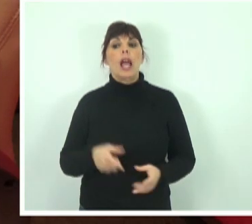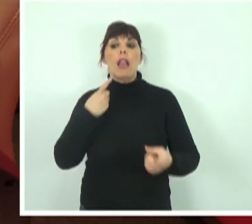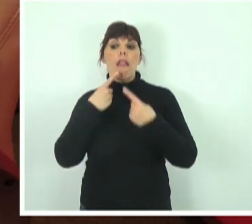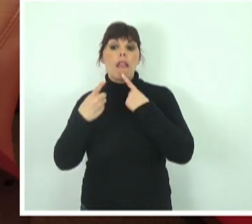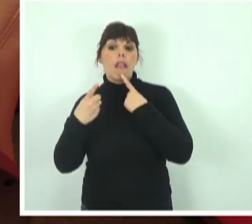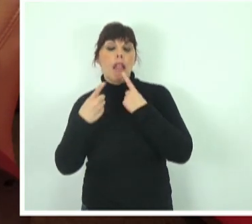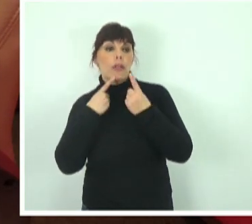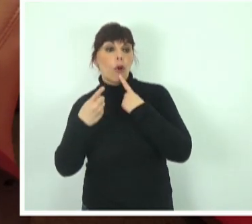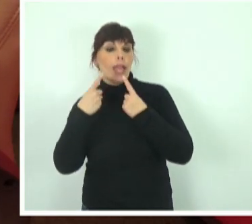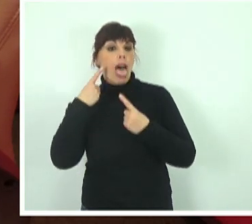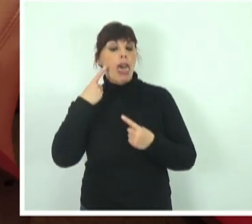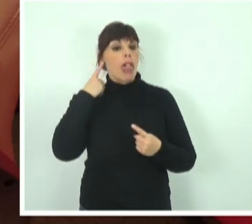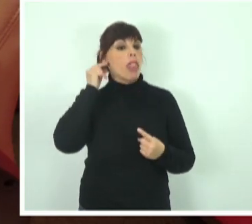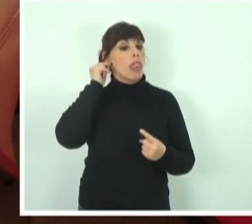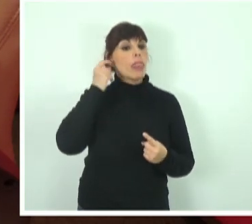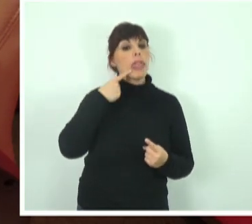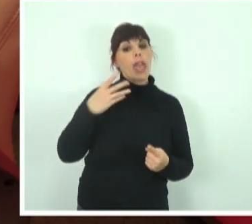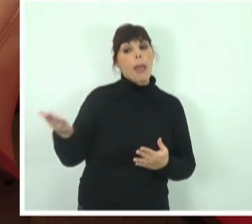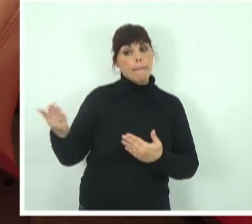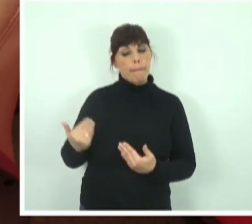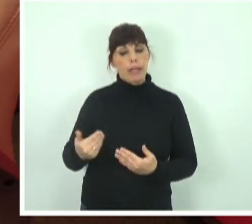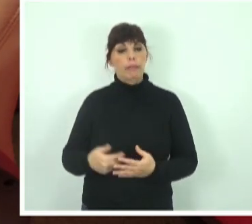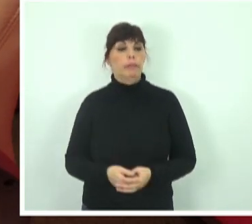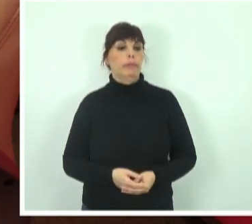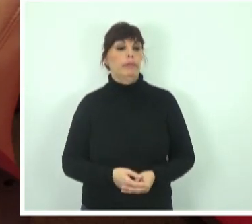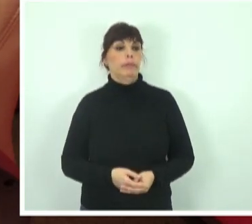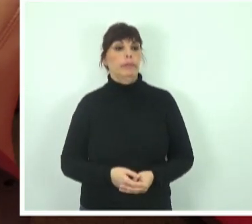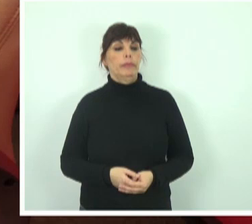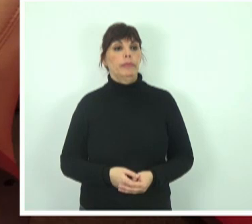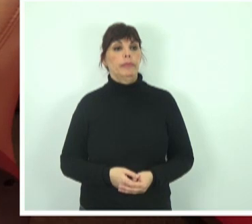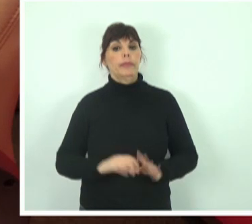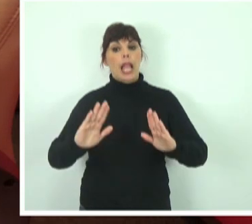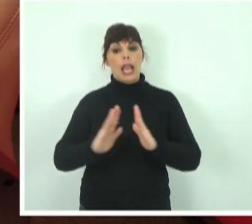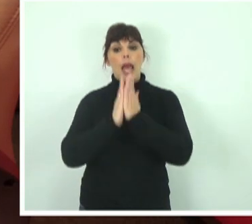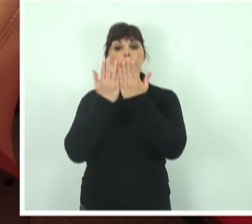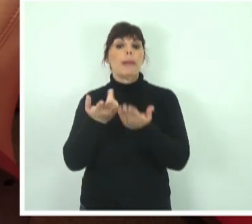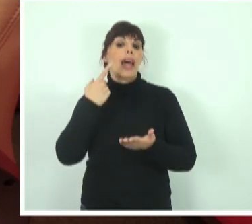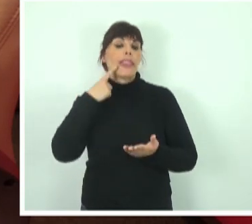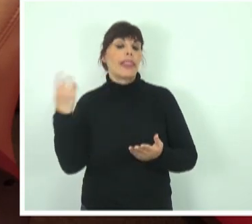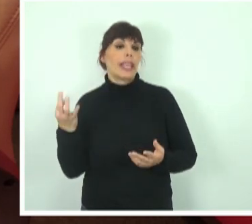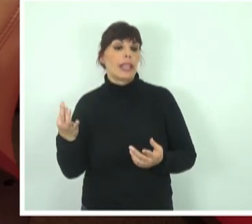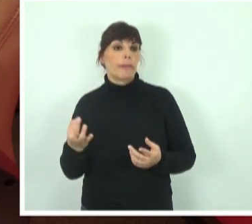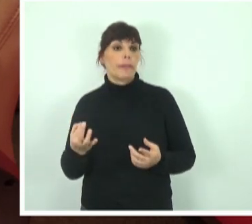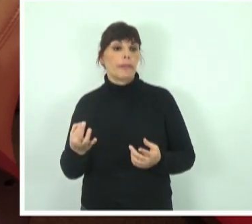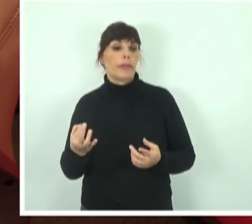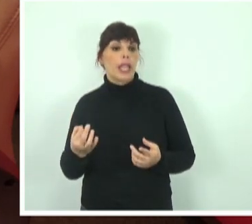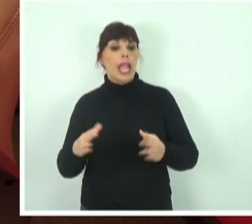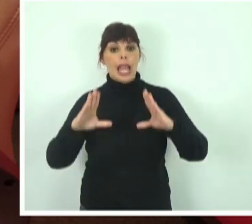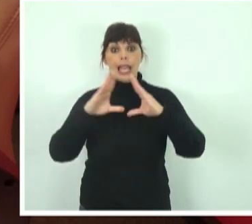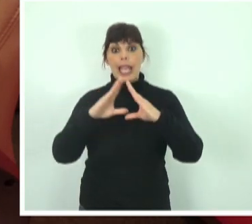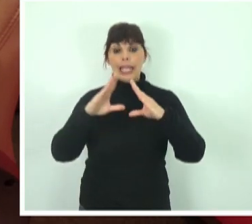ven. Y la Biblia dice que la iglesia es la novia de